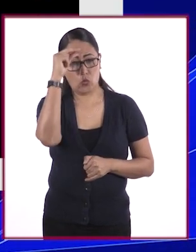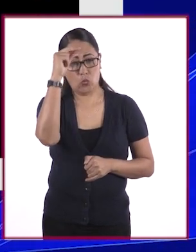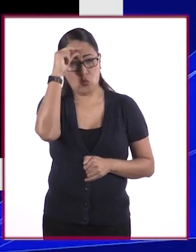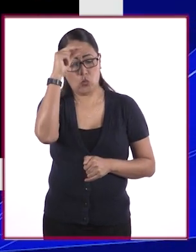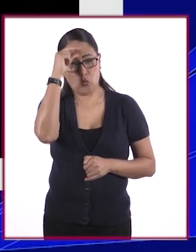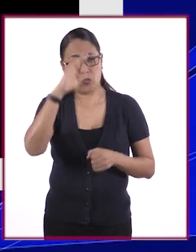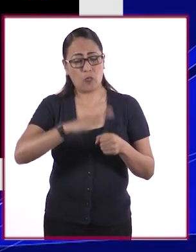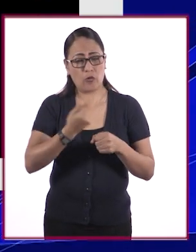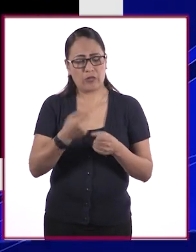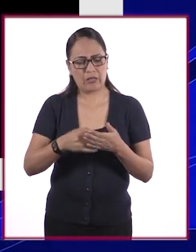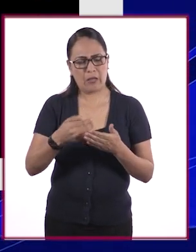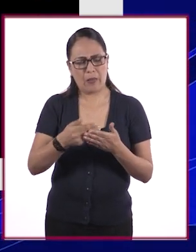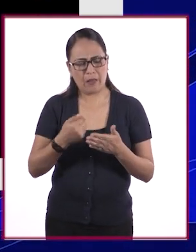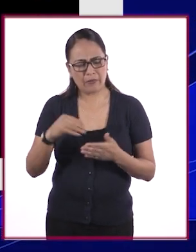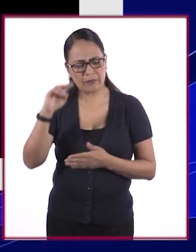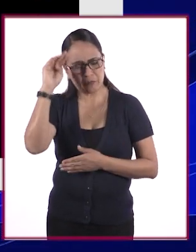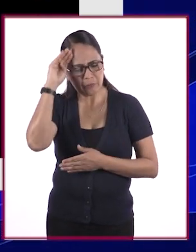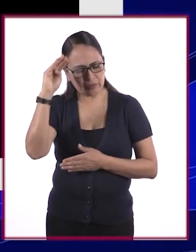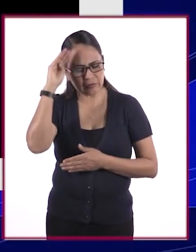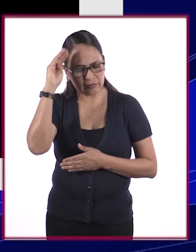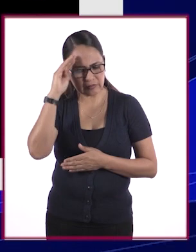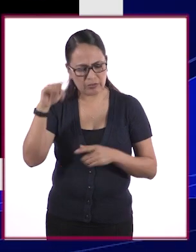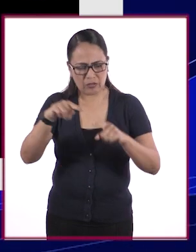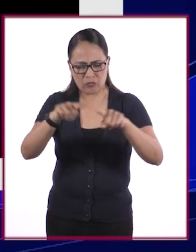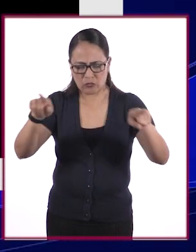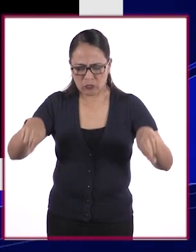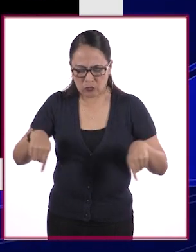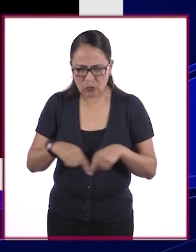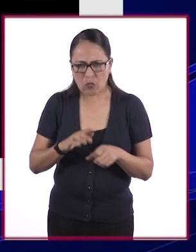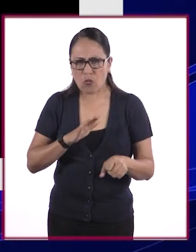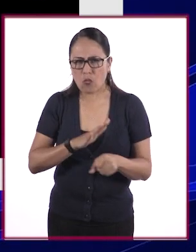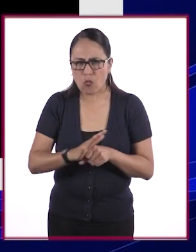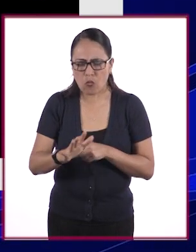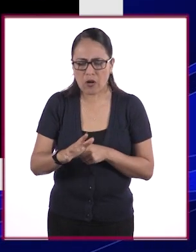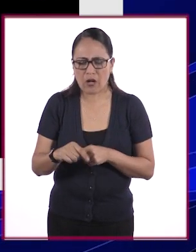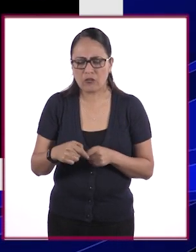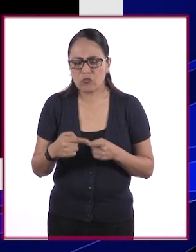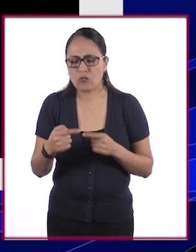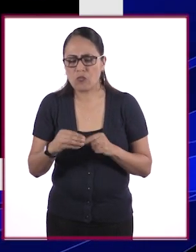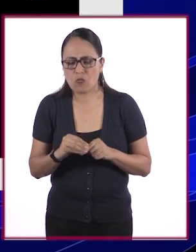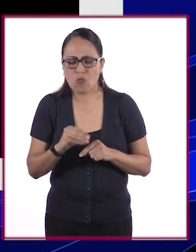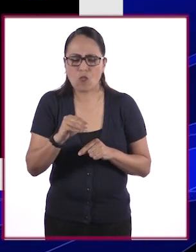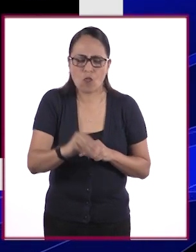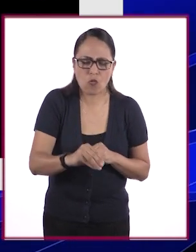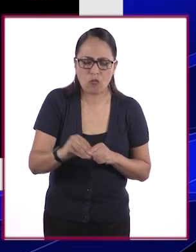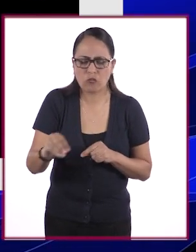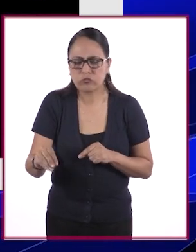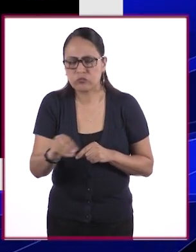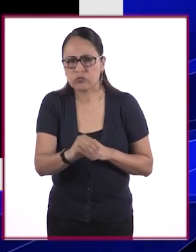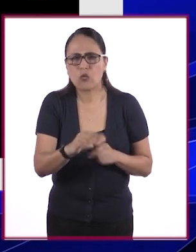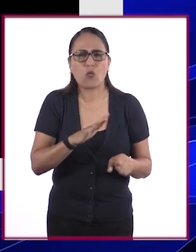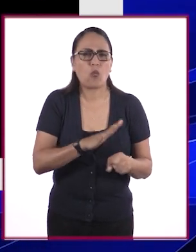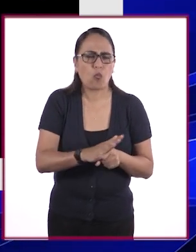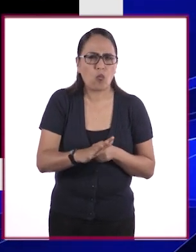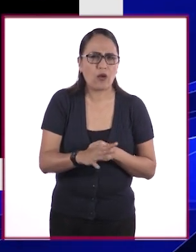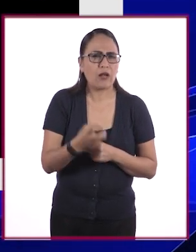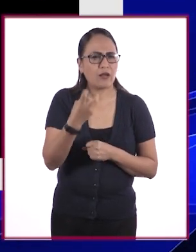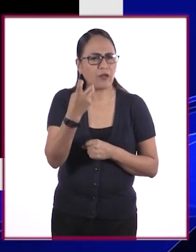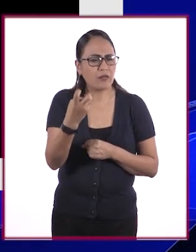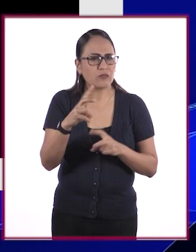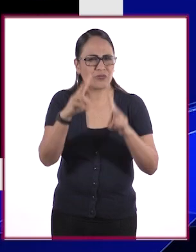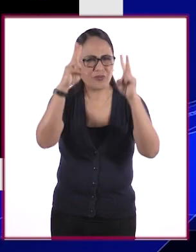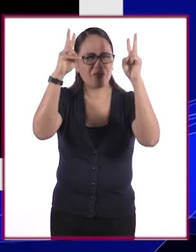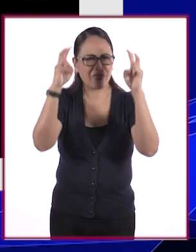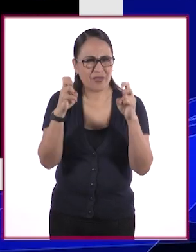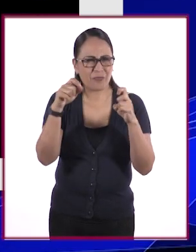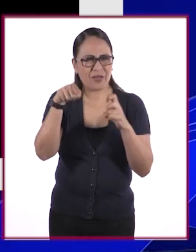es difícil pensar cuál es la posición del tablero y decidir cuál es mi siguiente movimiento. Entonces, ha habido muchos temas que se han